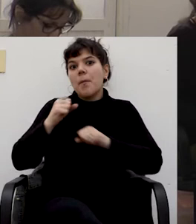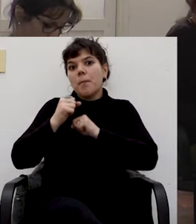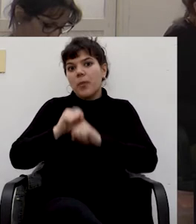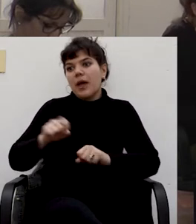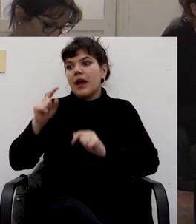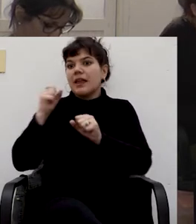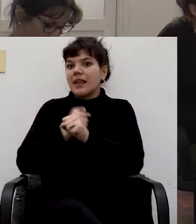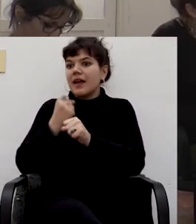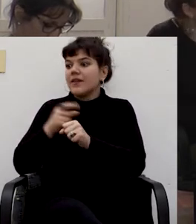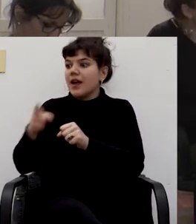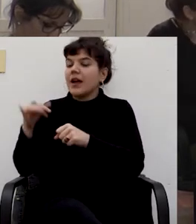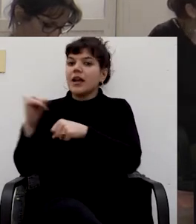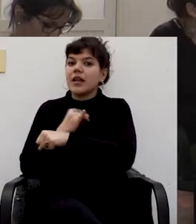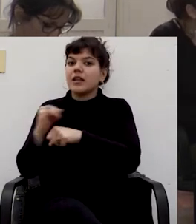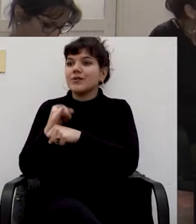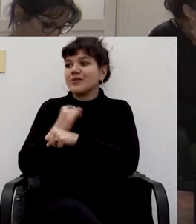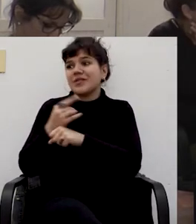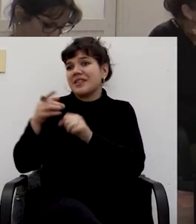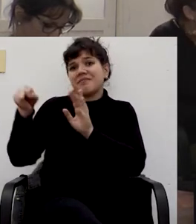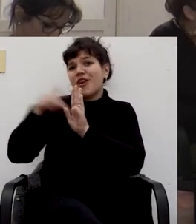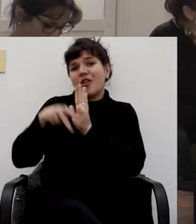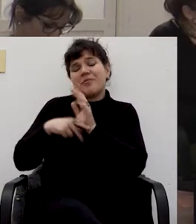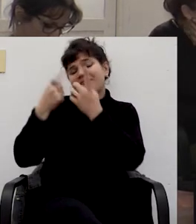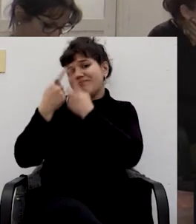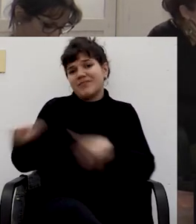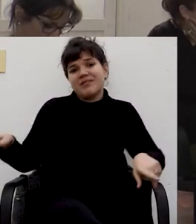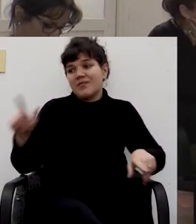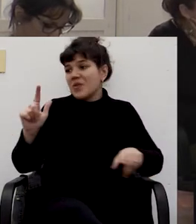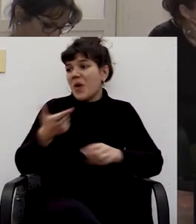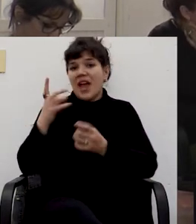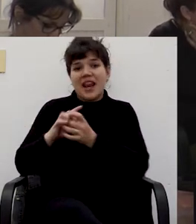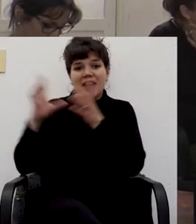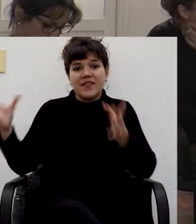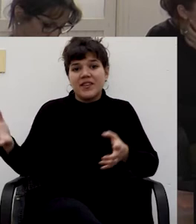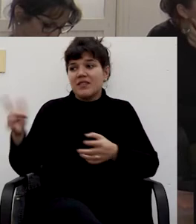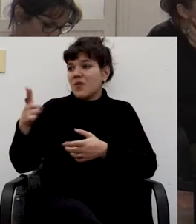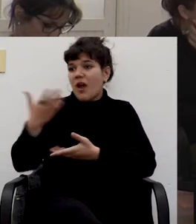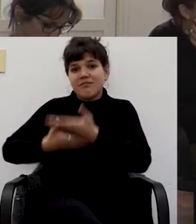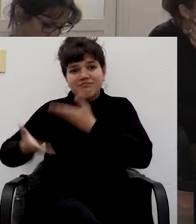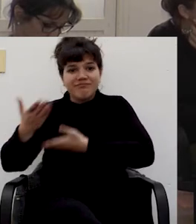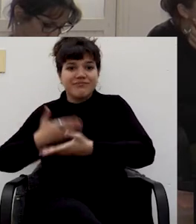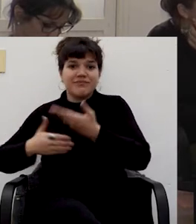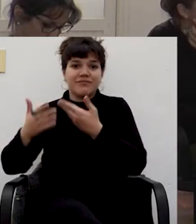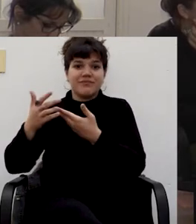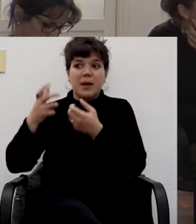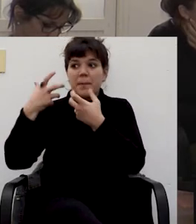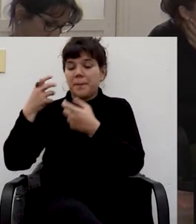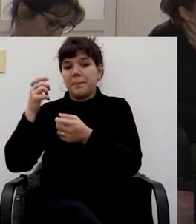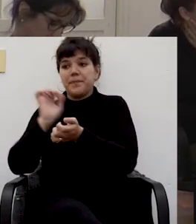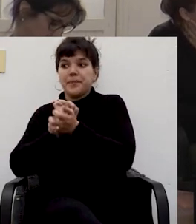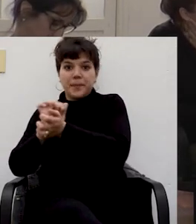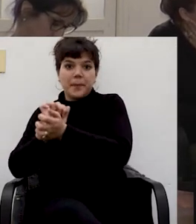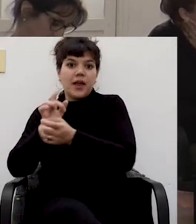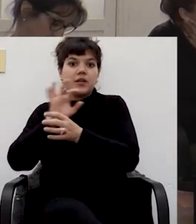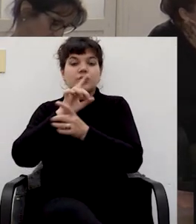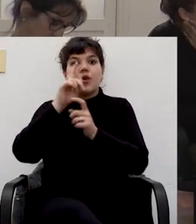funciona con principios completamente opuestos? Es la no autonomía y es el no cogobierno. Y además, una